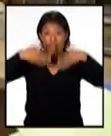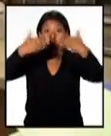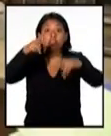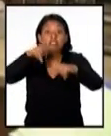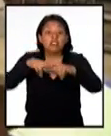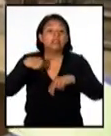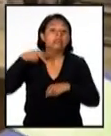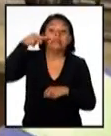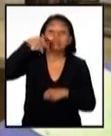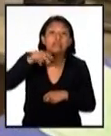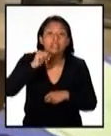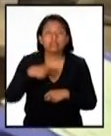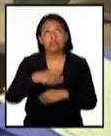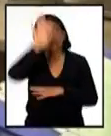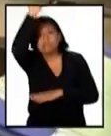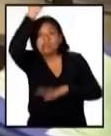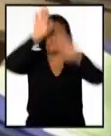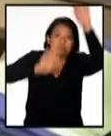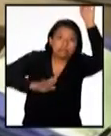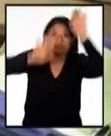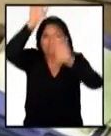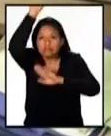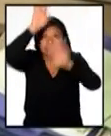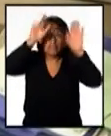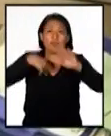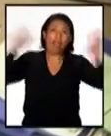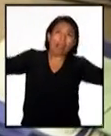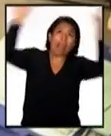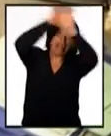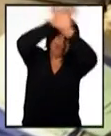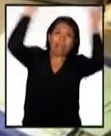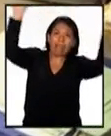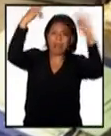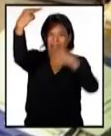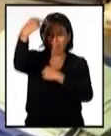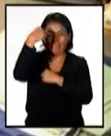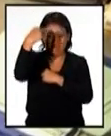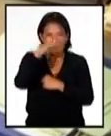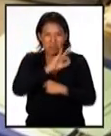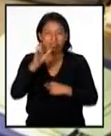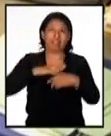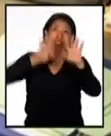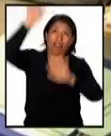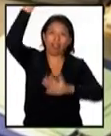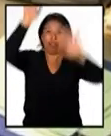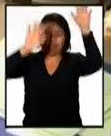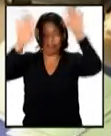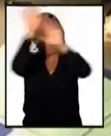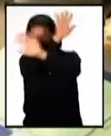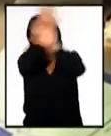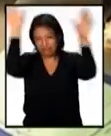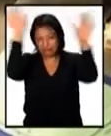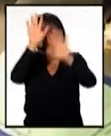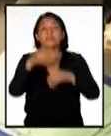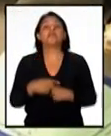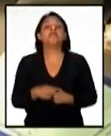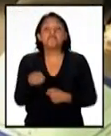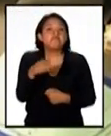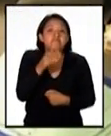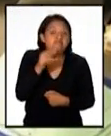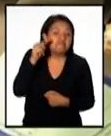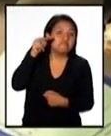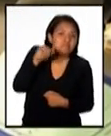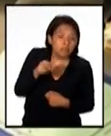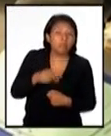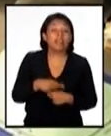ven y tenemos que alzar la mano, como para hacer, como dicen, circo, maroma y teatro para que nos alcancen a